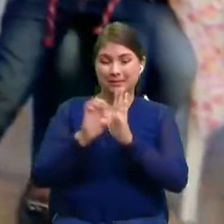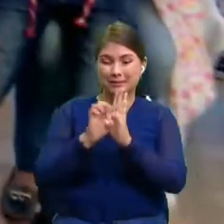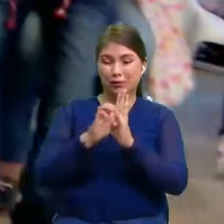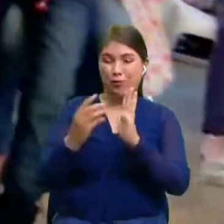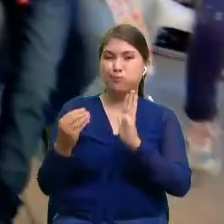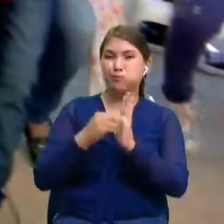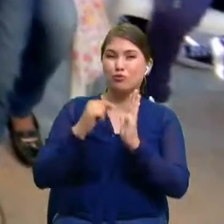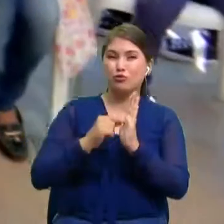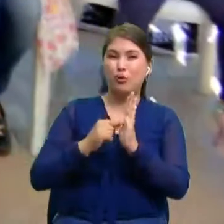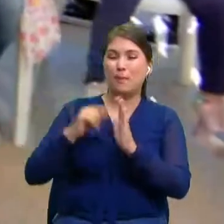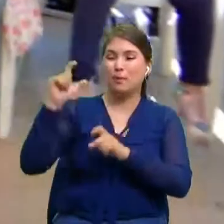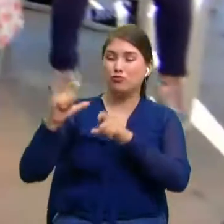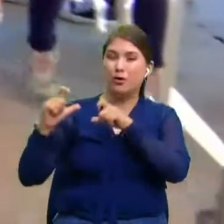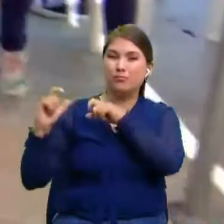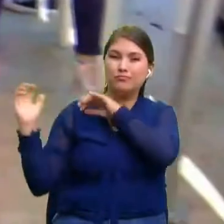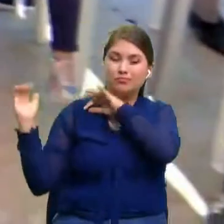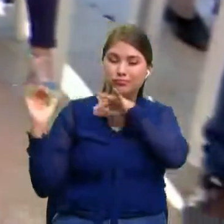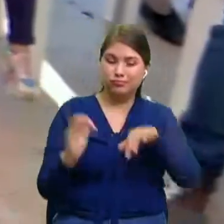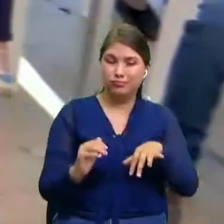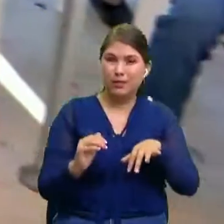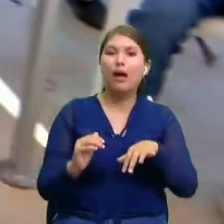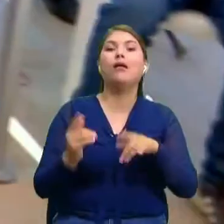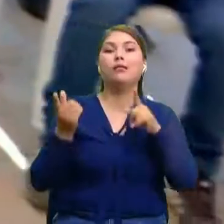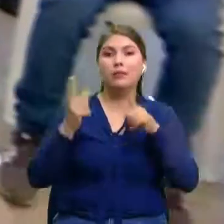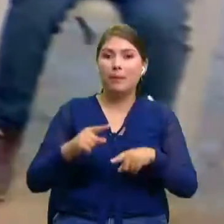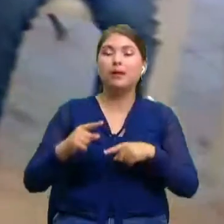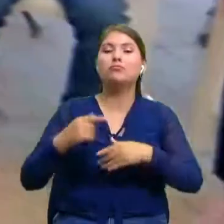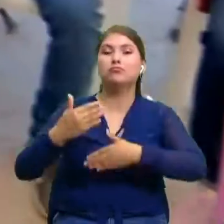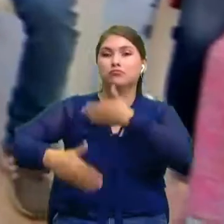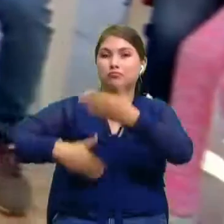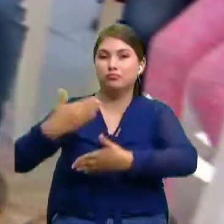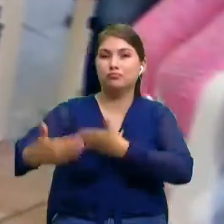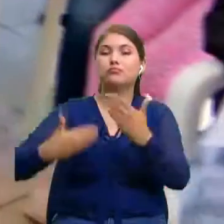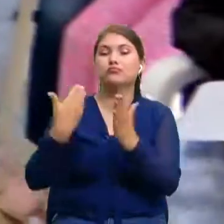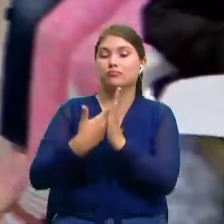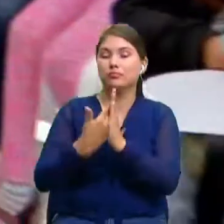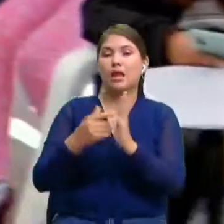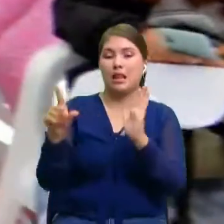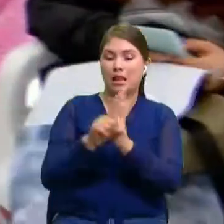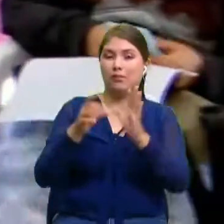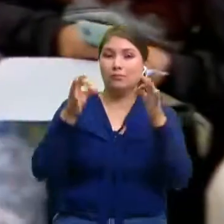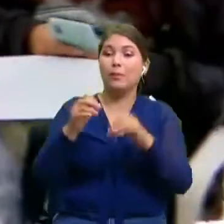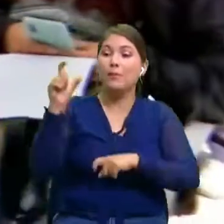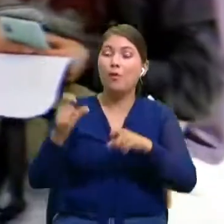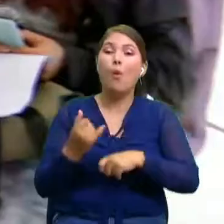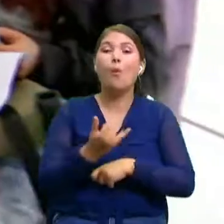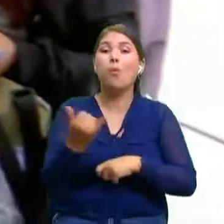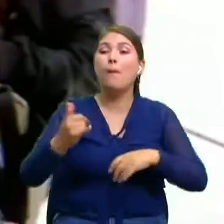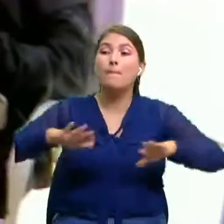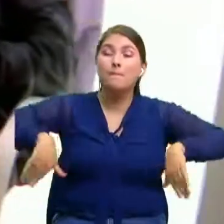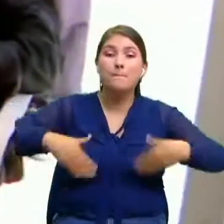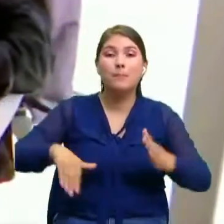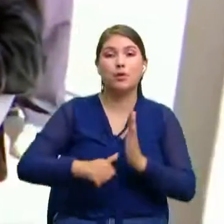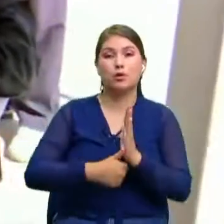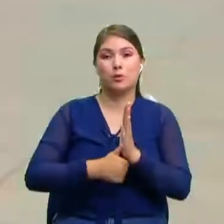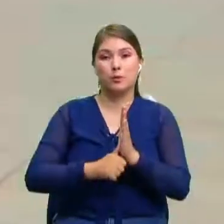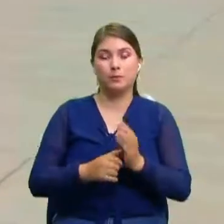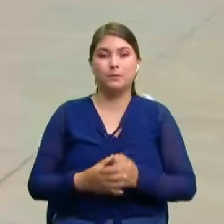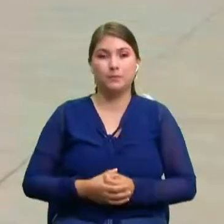la documentación de las personas migrantes también se está llevando a cabo con el fin de legalizar a quienes se encuentran indocumentados.